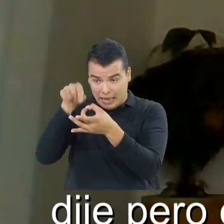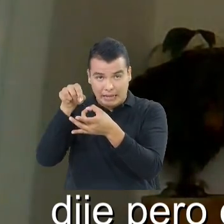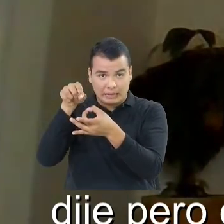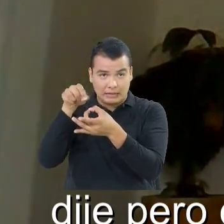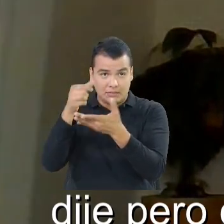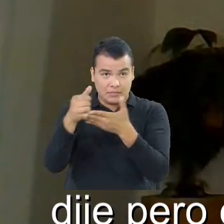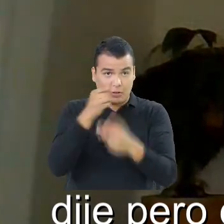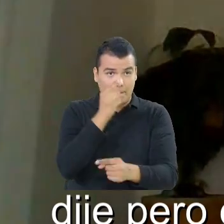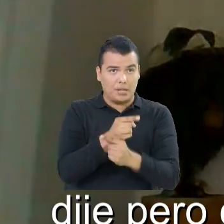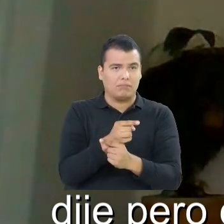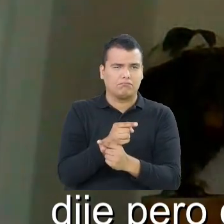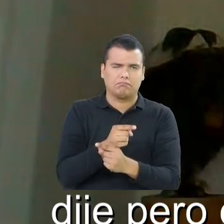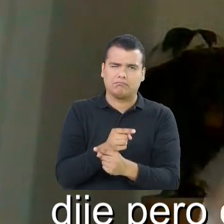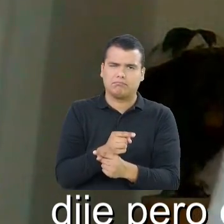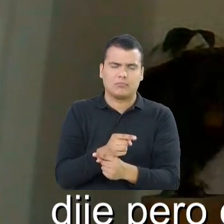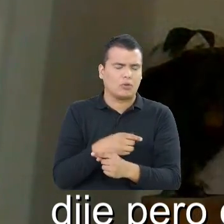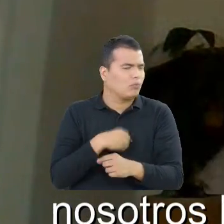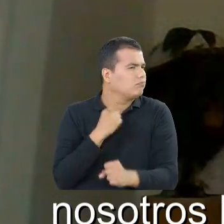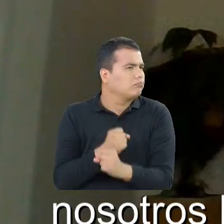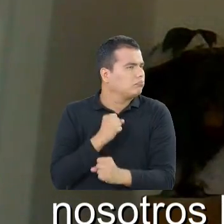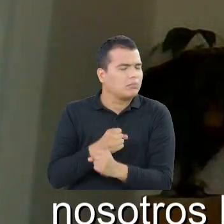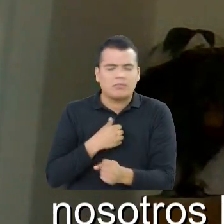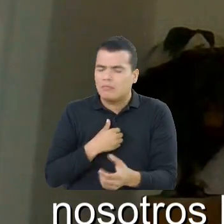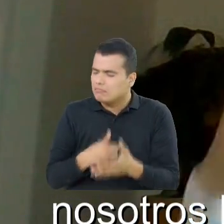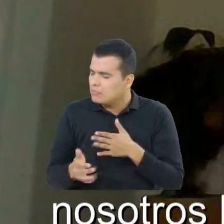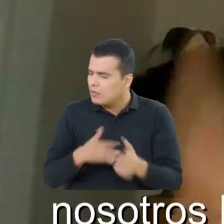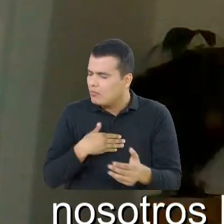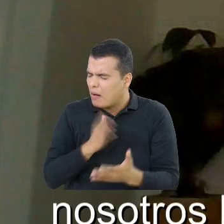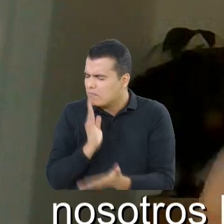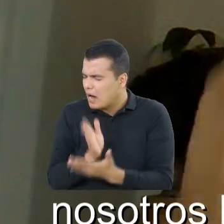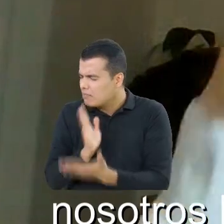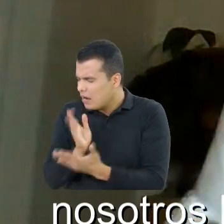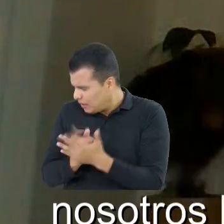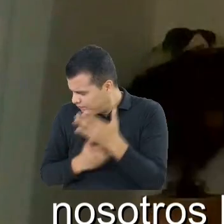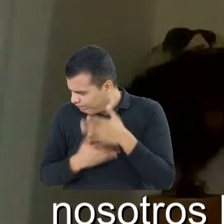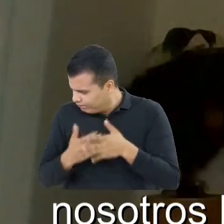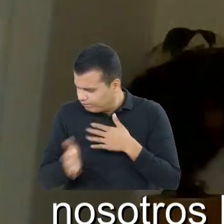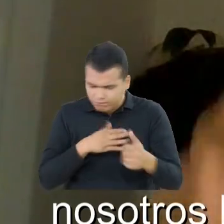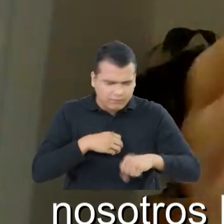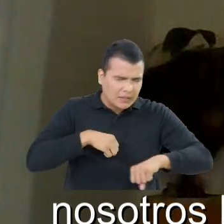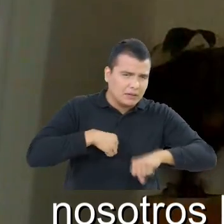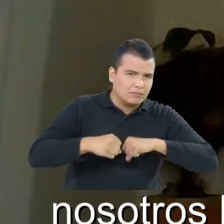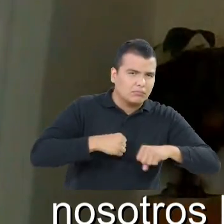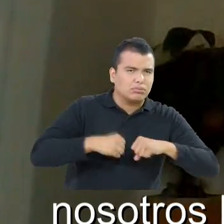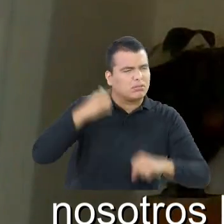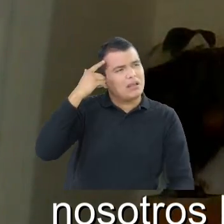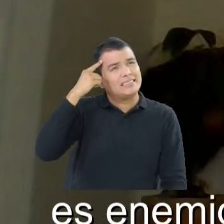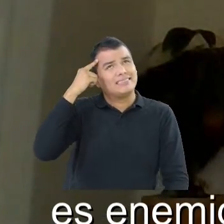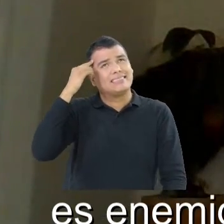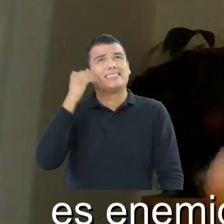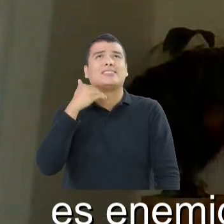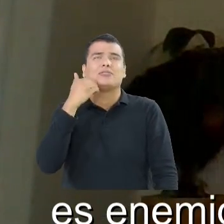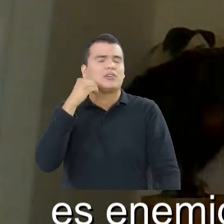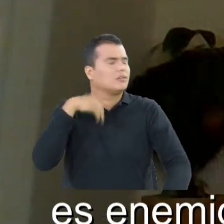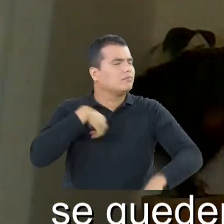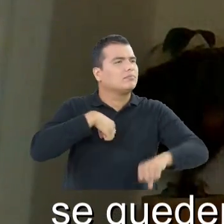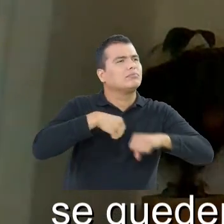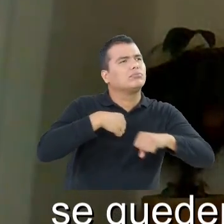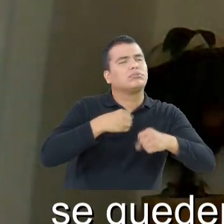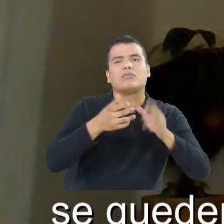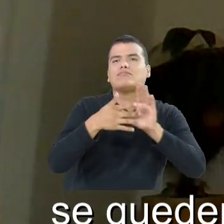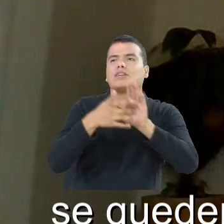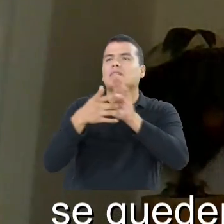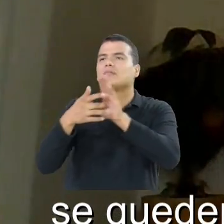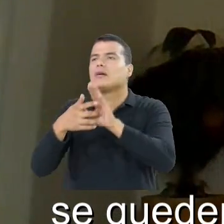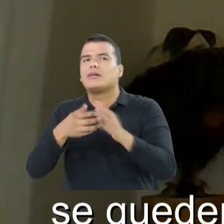enemiga de la ejecución. Ejecuten, no se queden pensándolo. Salgan al mercado, muestren su producto y reciban feedback. Por eso también